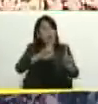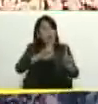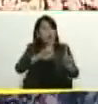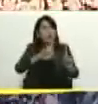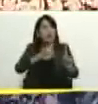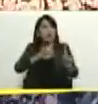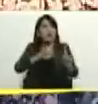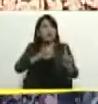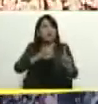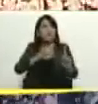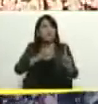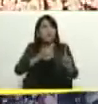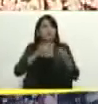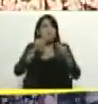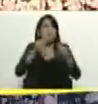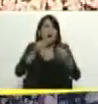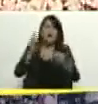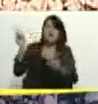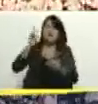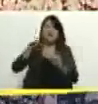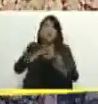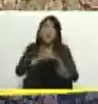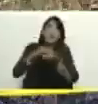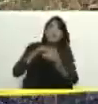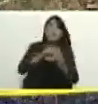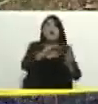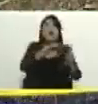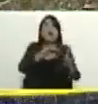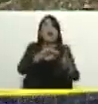Campañas de desestabilización interna.